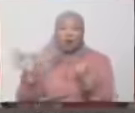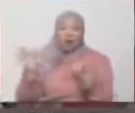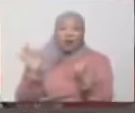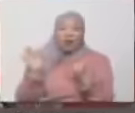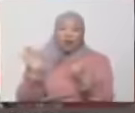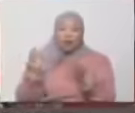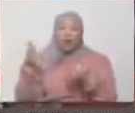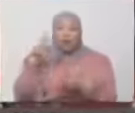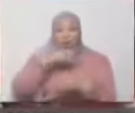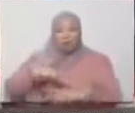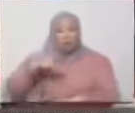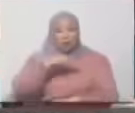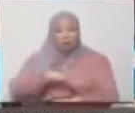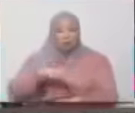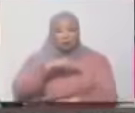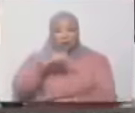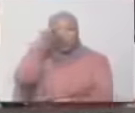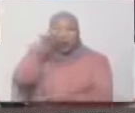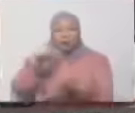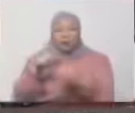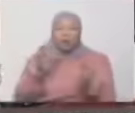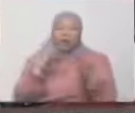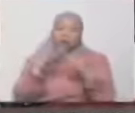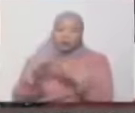Este es un programa lleno de energía.